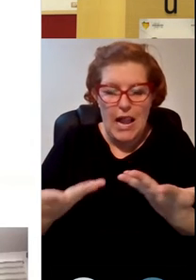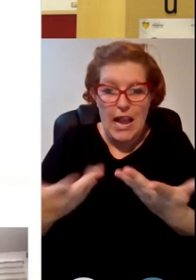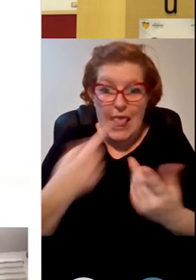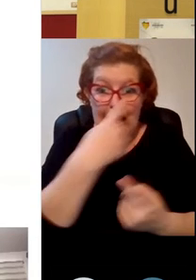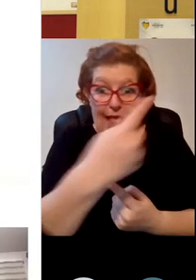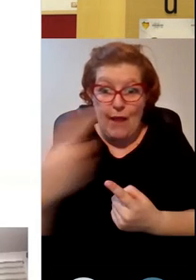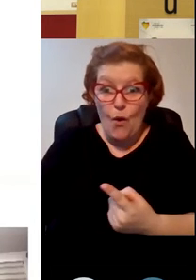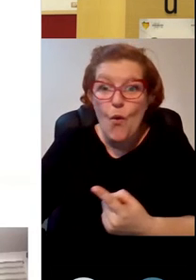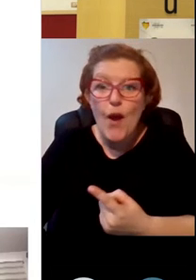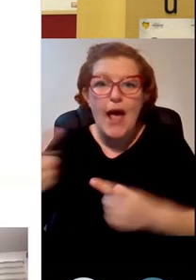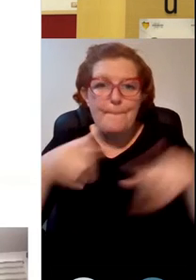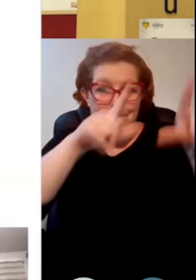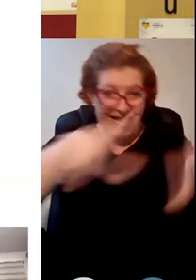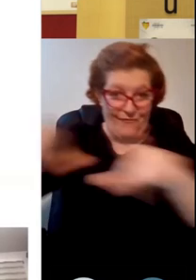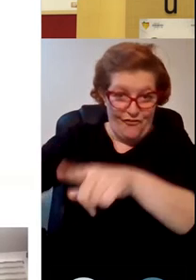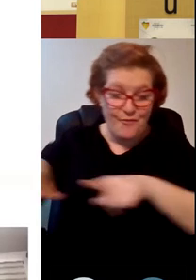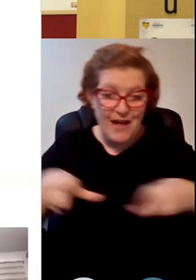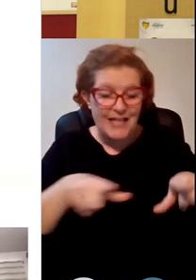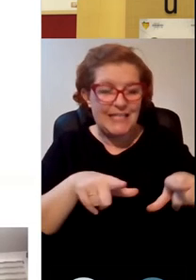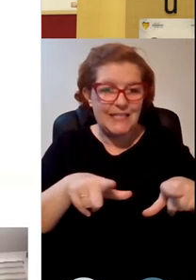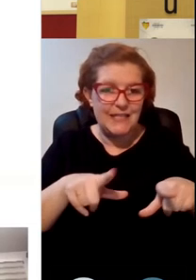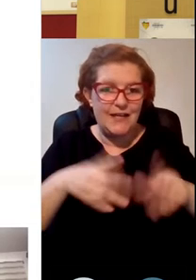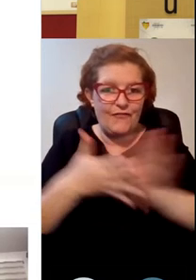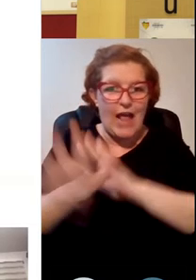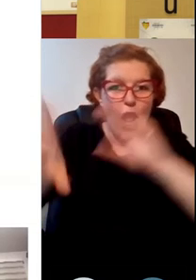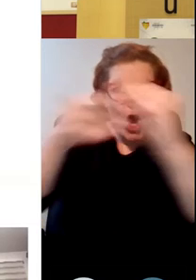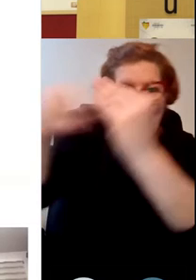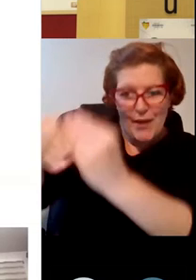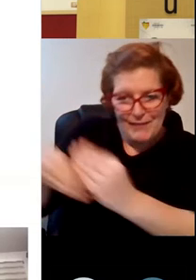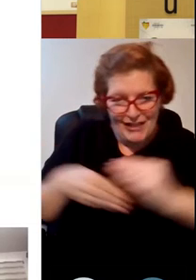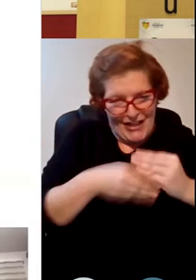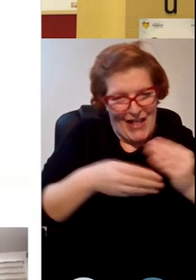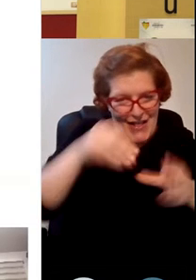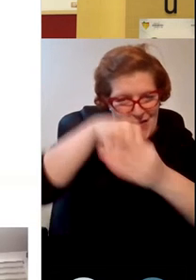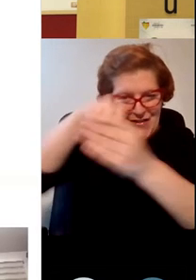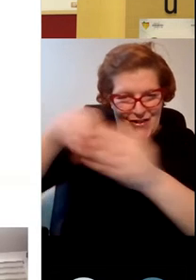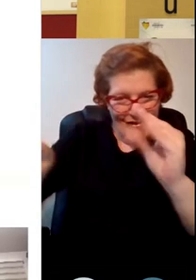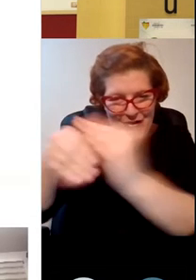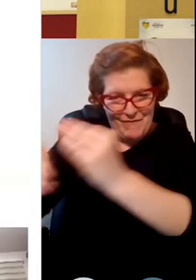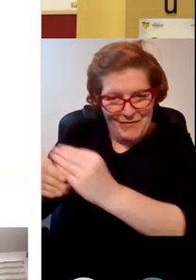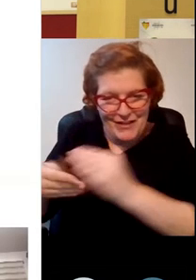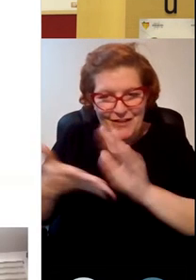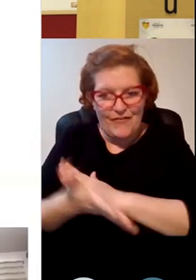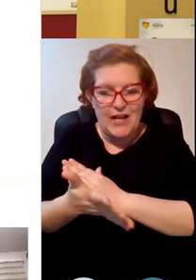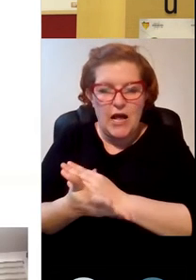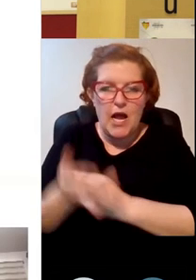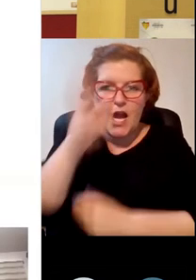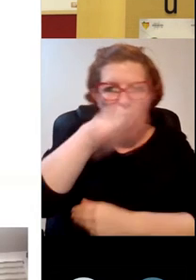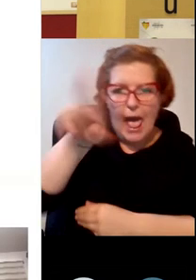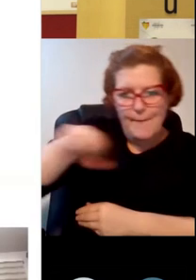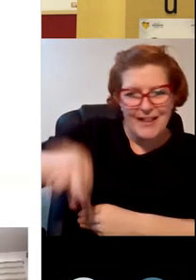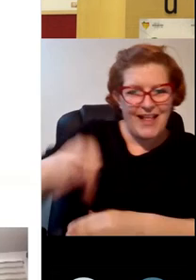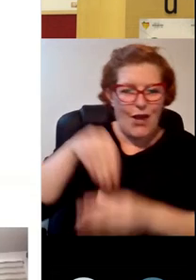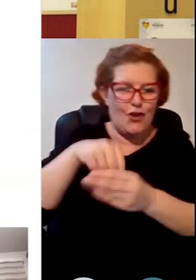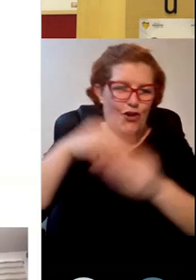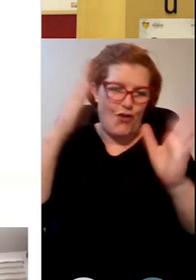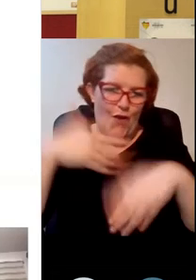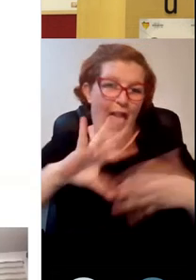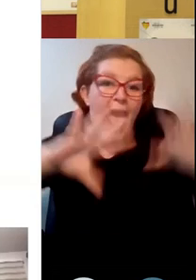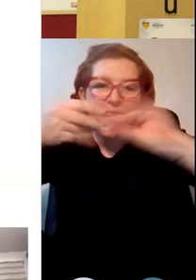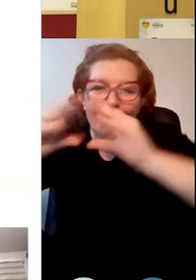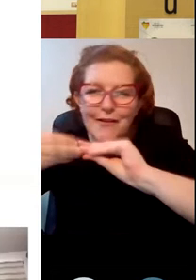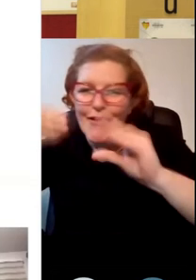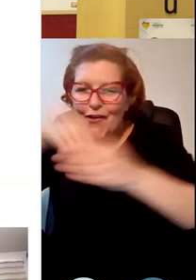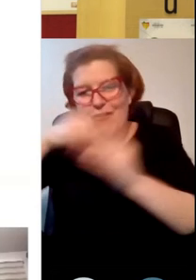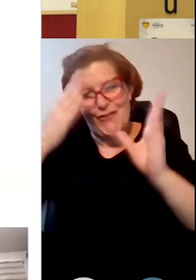cada una de esas plataformas complementa el contenido de las demás de manera que no se produce redundancia de contenido ni adaptaciones de